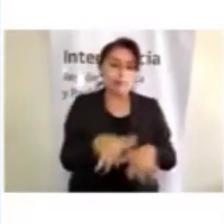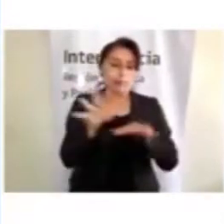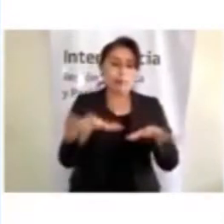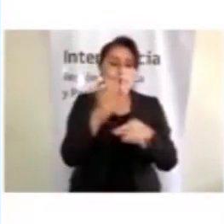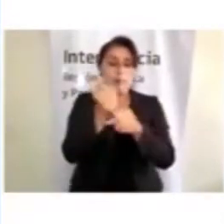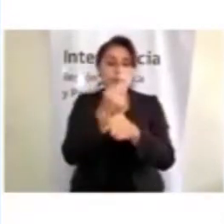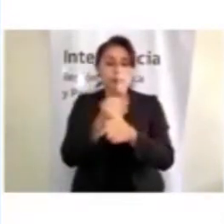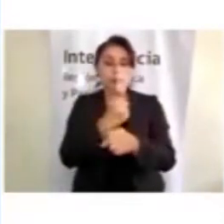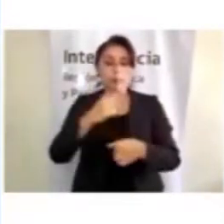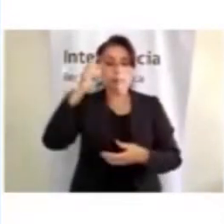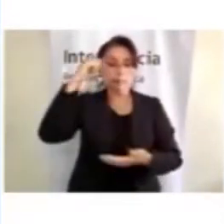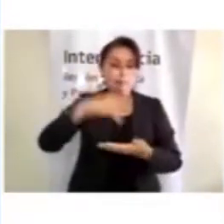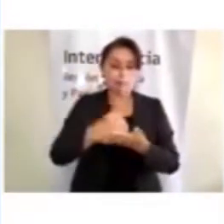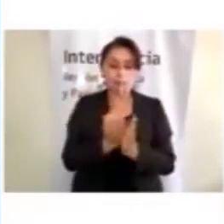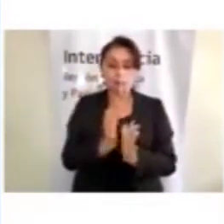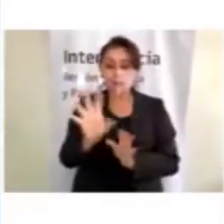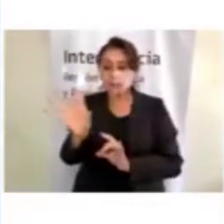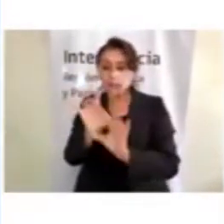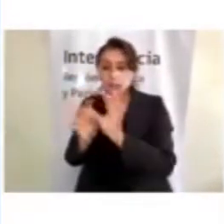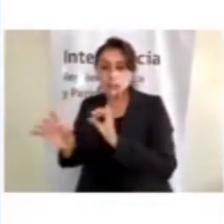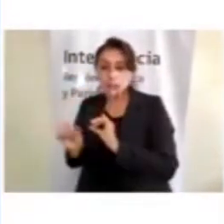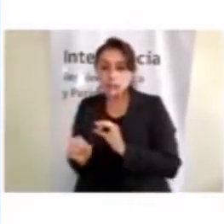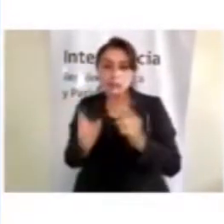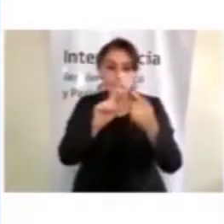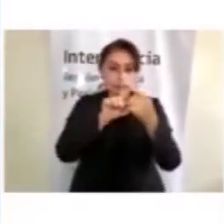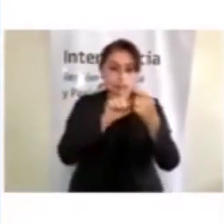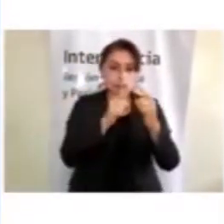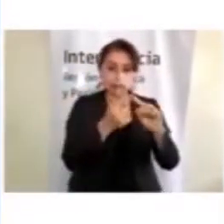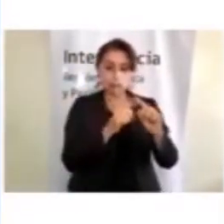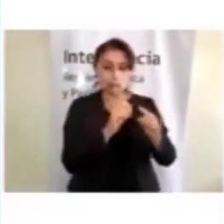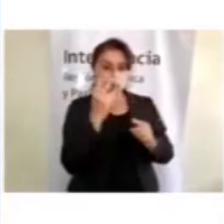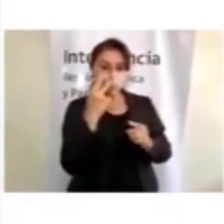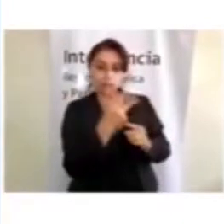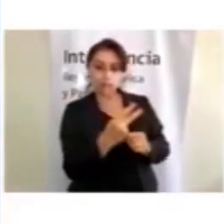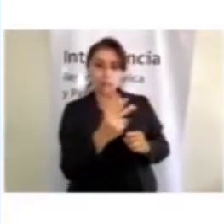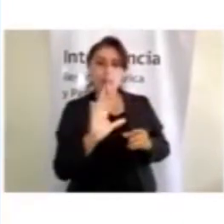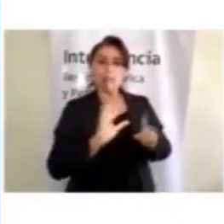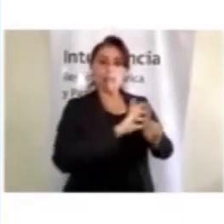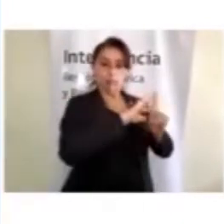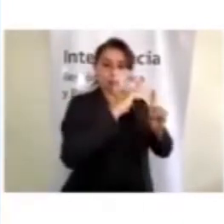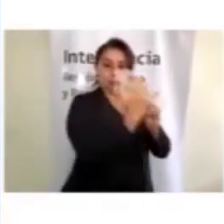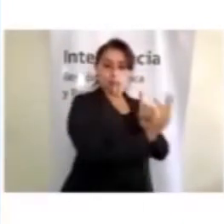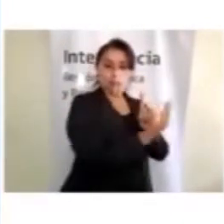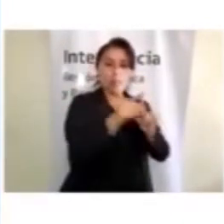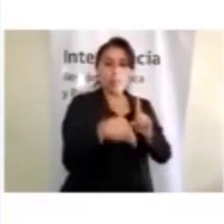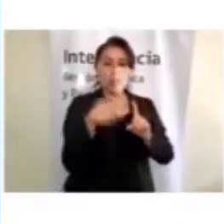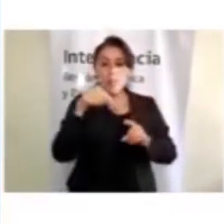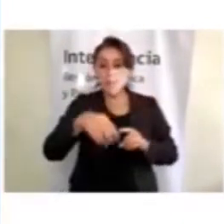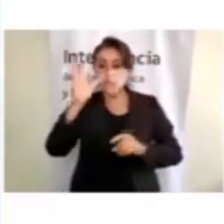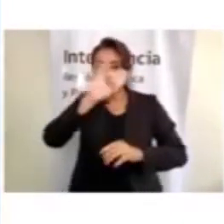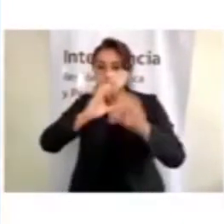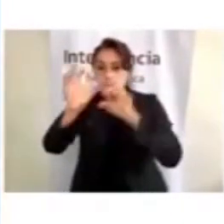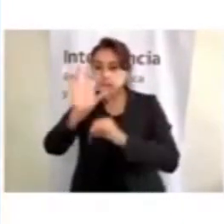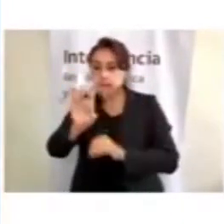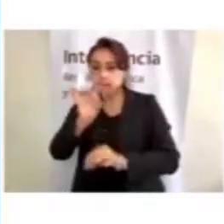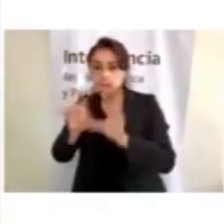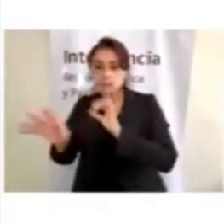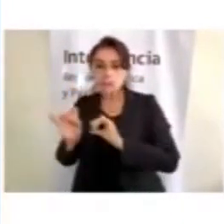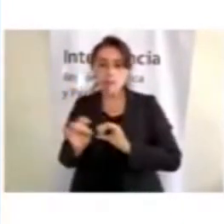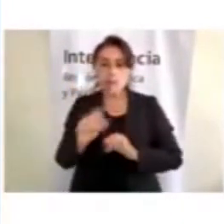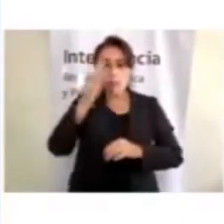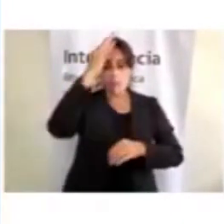con la gran estrategia que es testear, trazar, aislar, donde vamos en busca de los pacientes que hoy día están sin